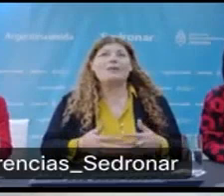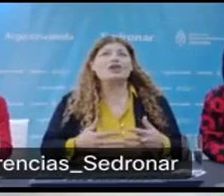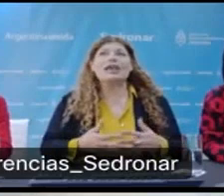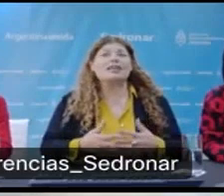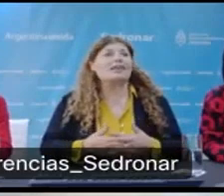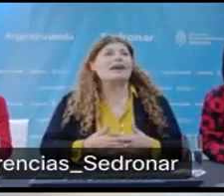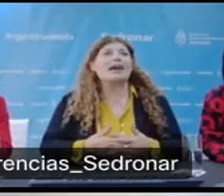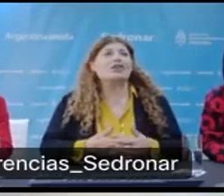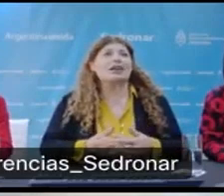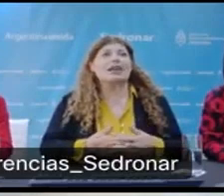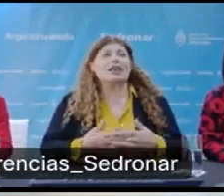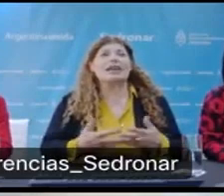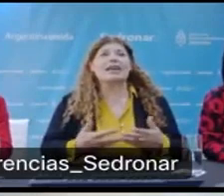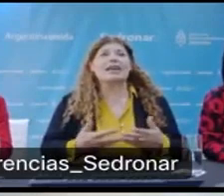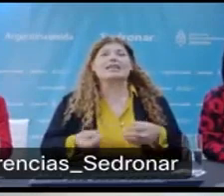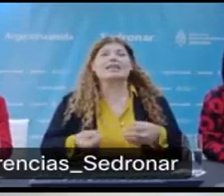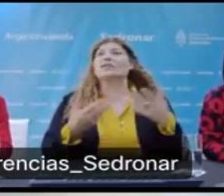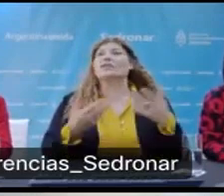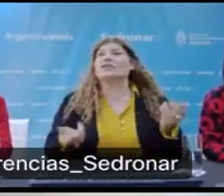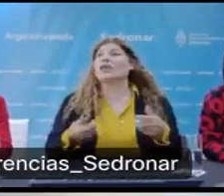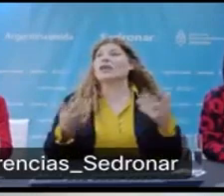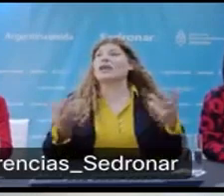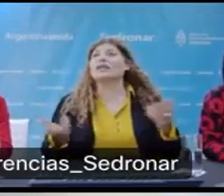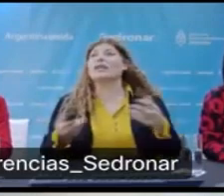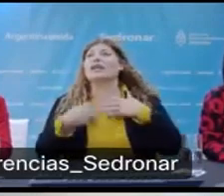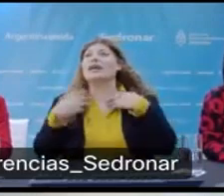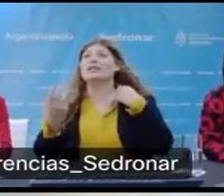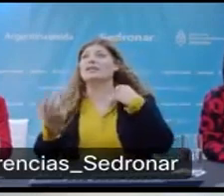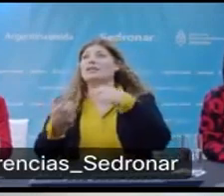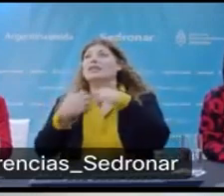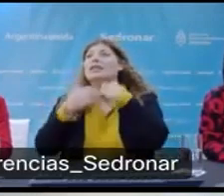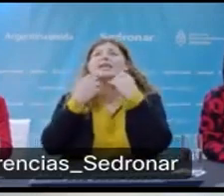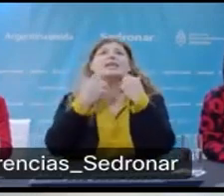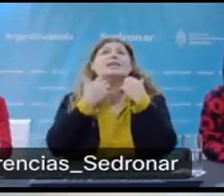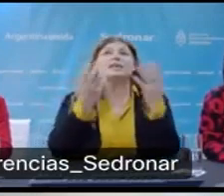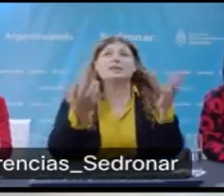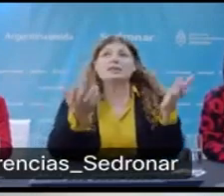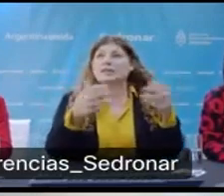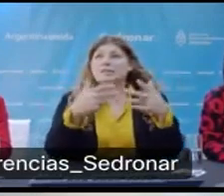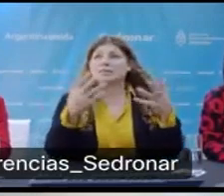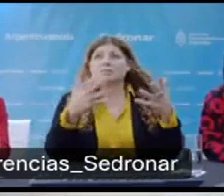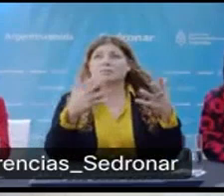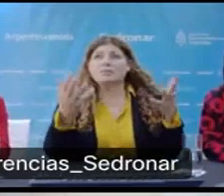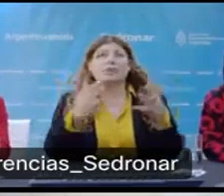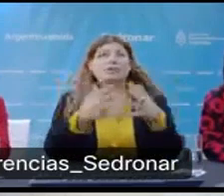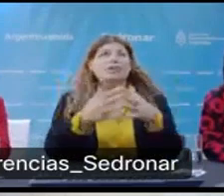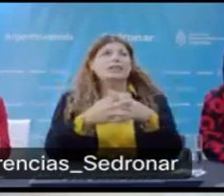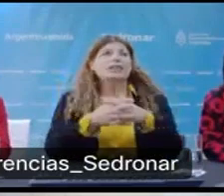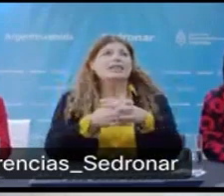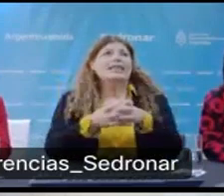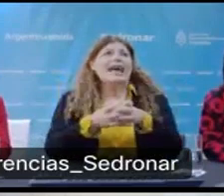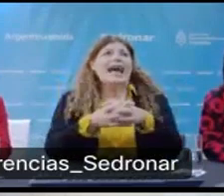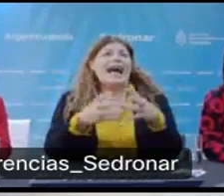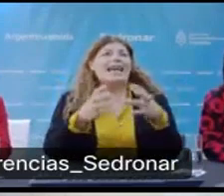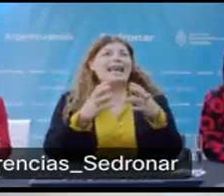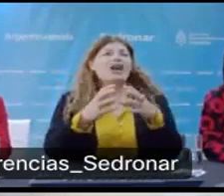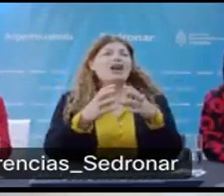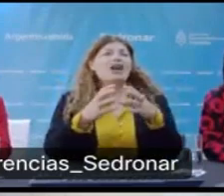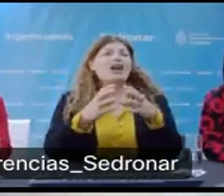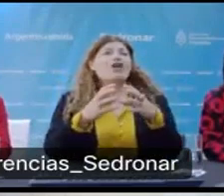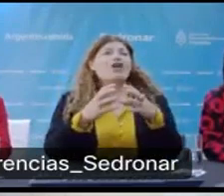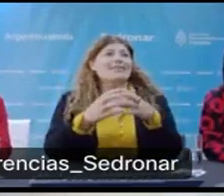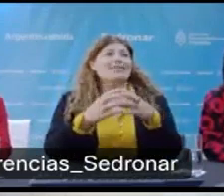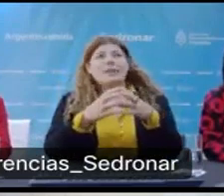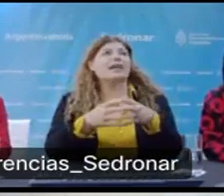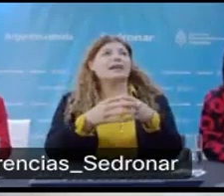a personas que trabajan con carreras desde odontología, ingeniería, psicología y, ¿no? Hay algo que